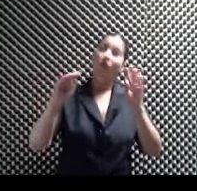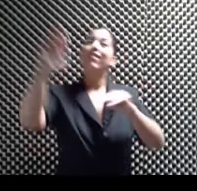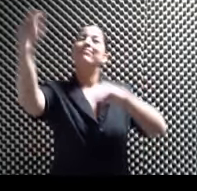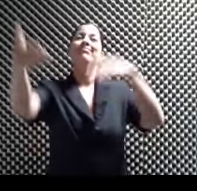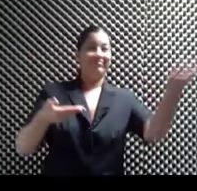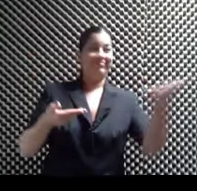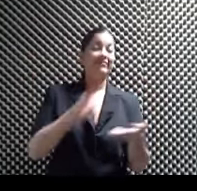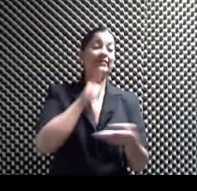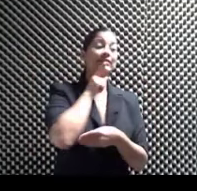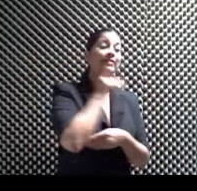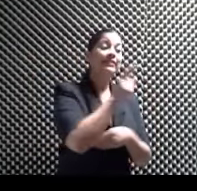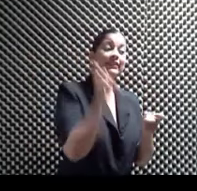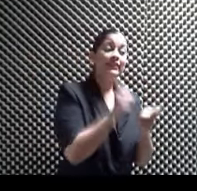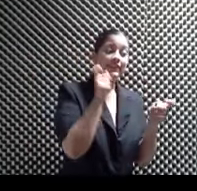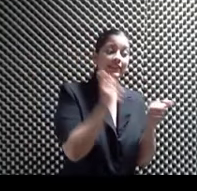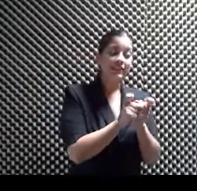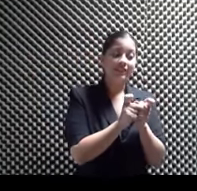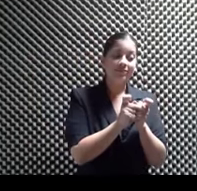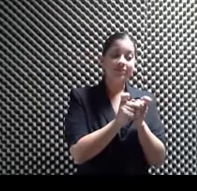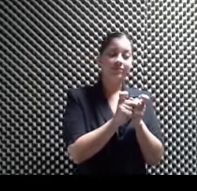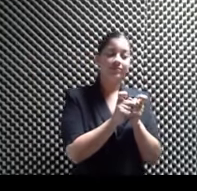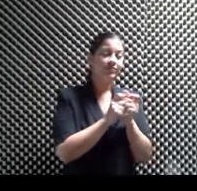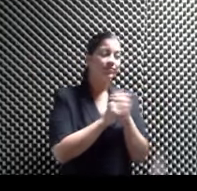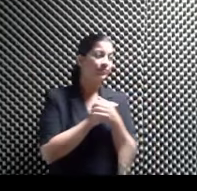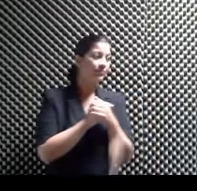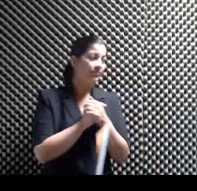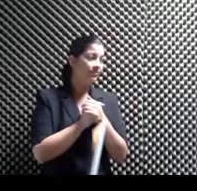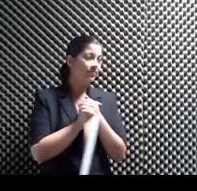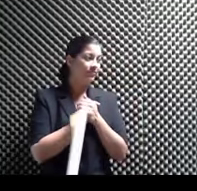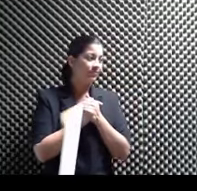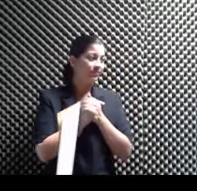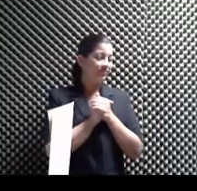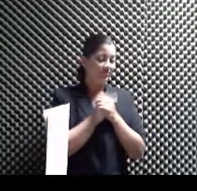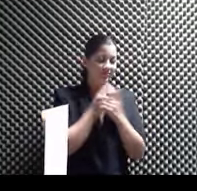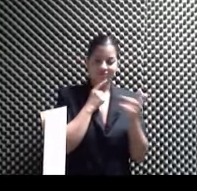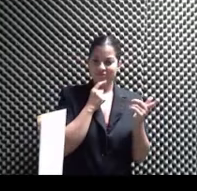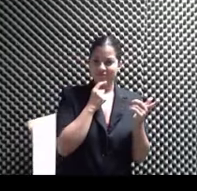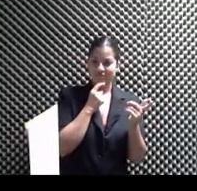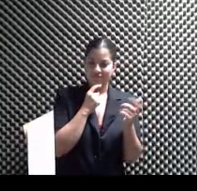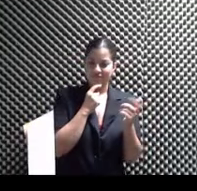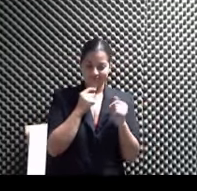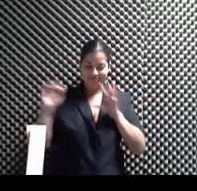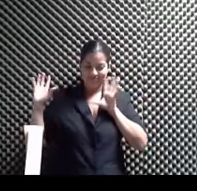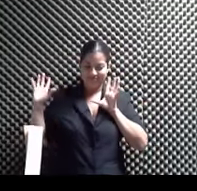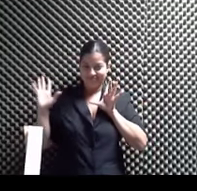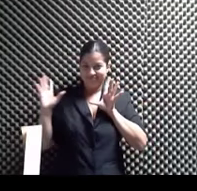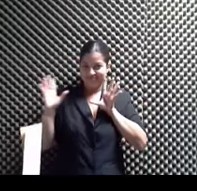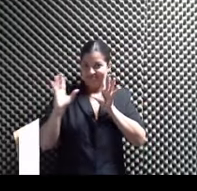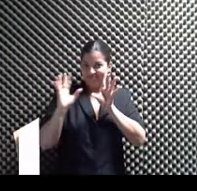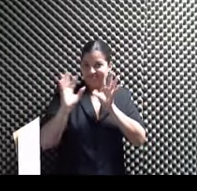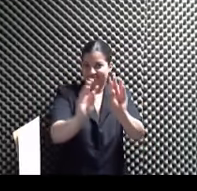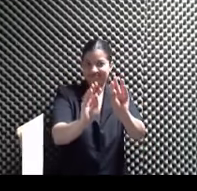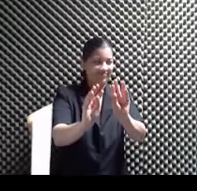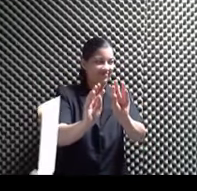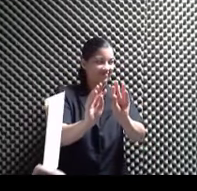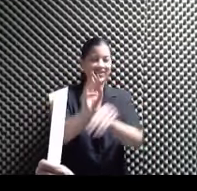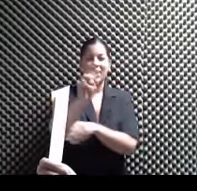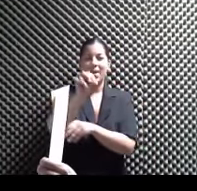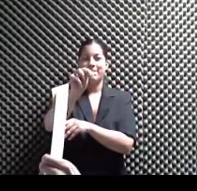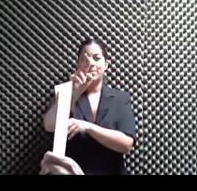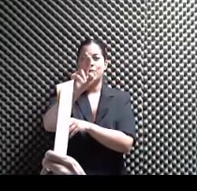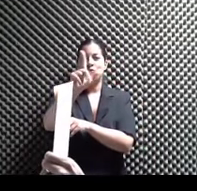específico Antecedió ¿Tú no sabes lo que es Multitudinario? Mucha gente Mucha gente Mucha gente Multitudinario La